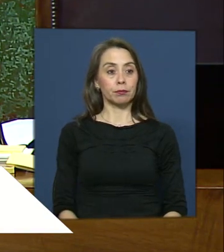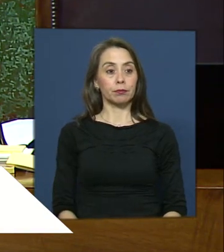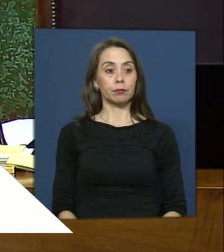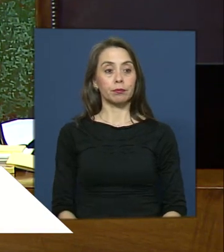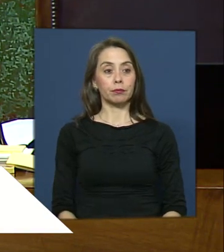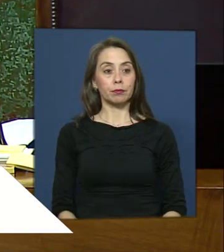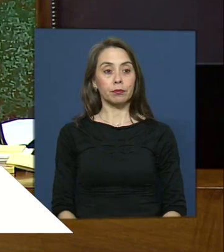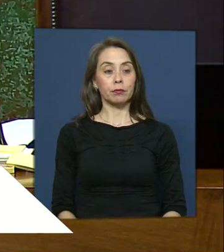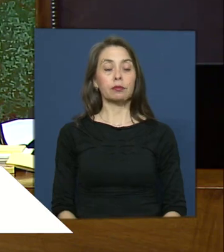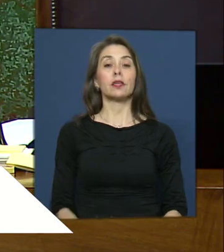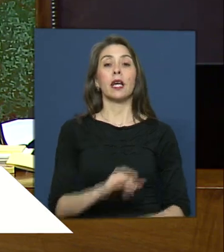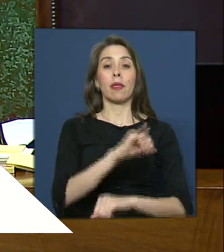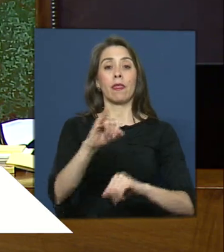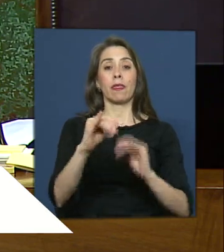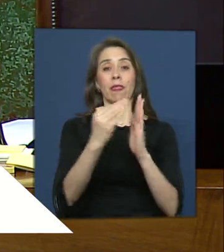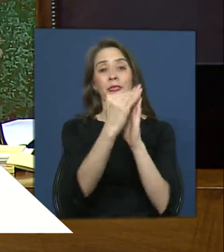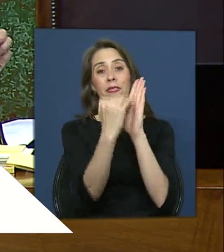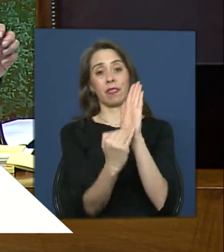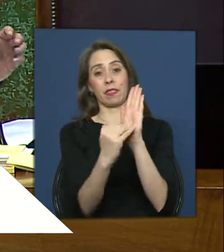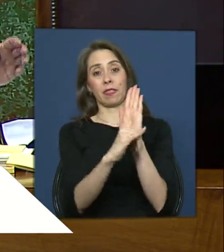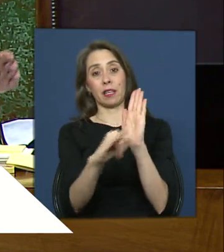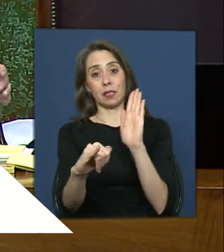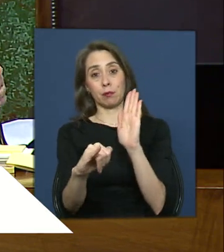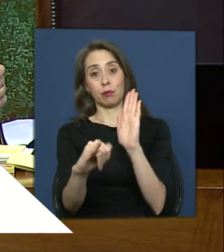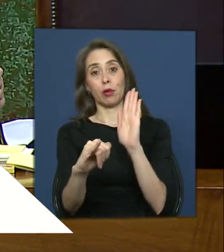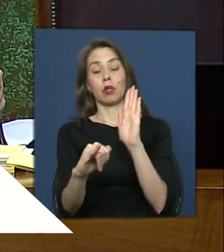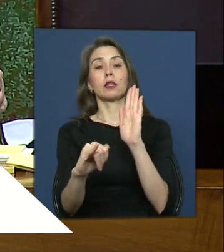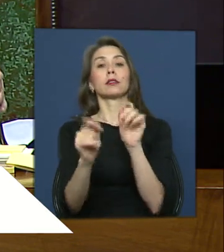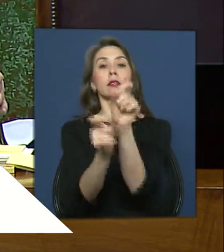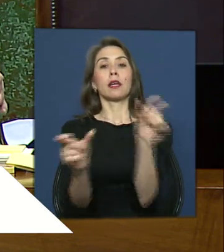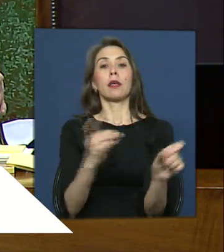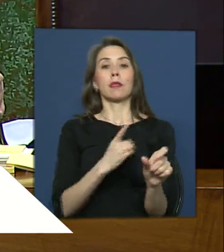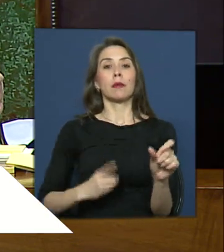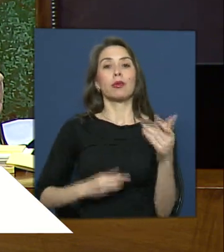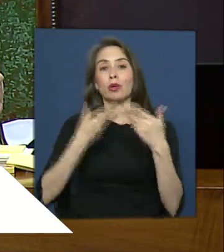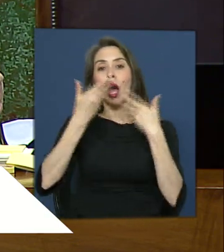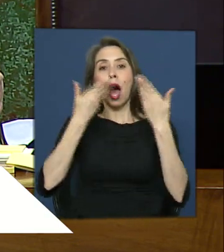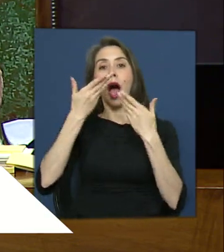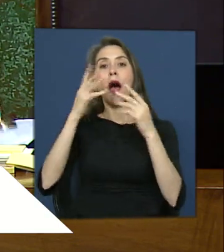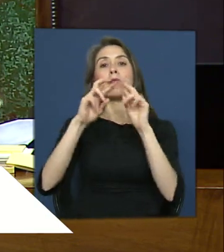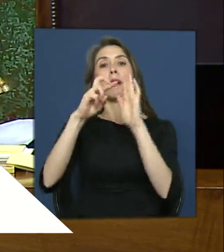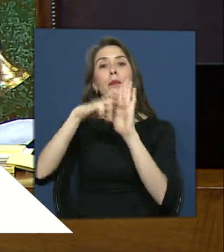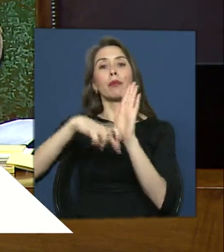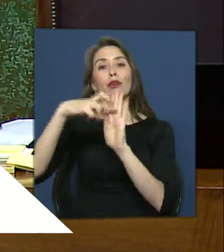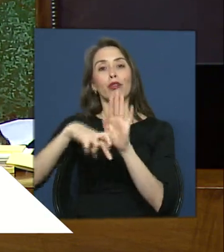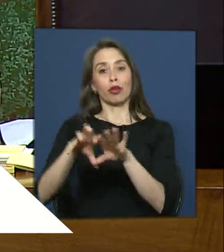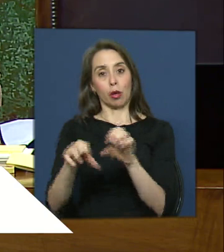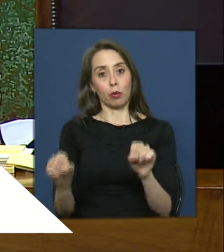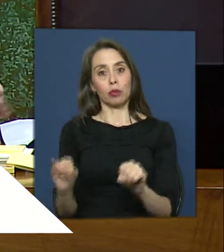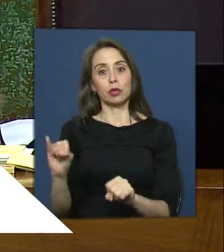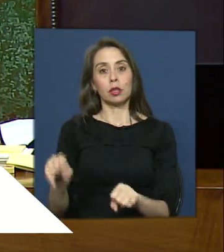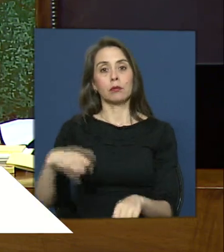cabo en su momento oportuno las intervenciones respectivas de los proyectos de resolución.